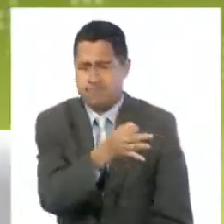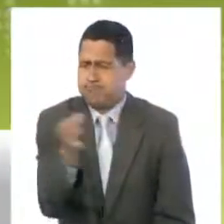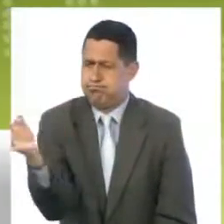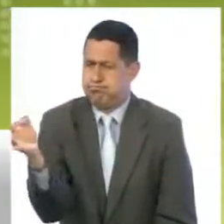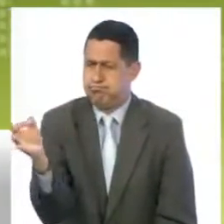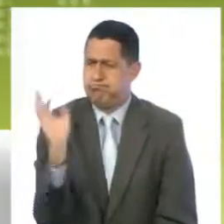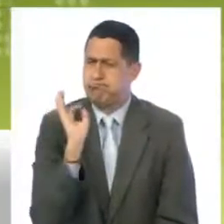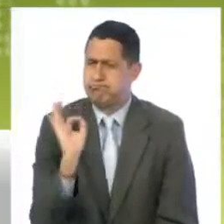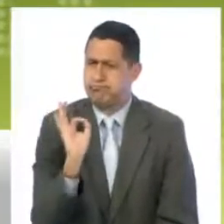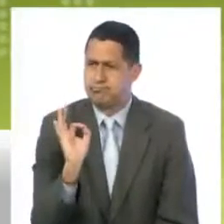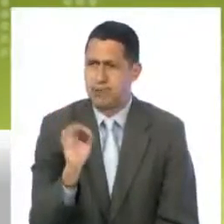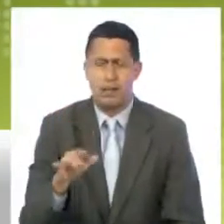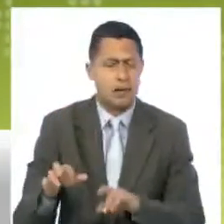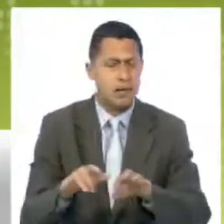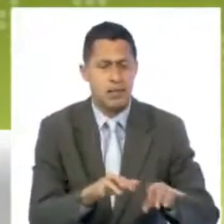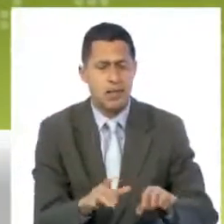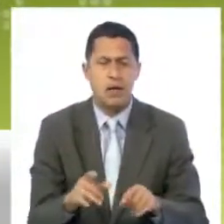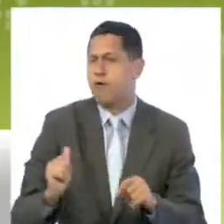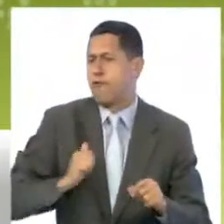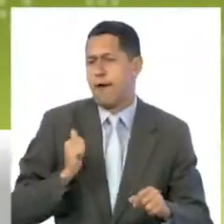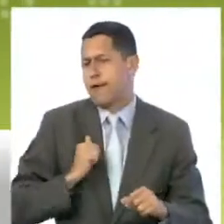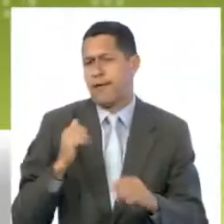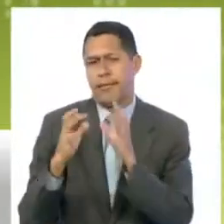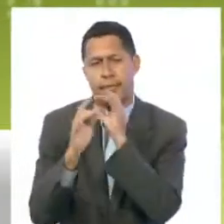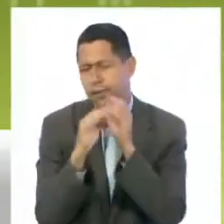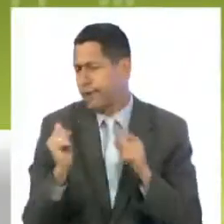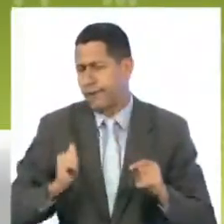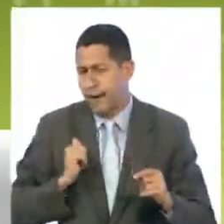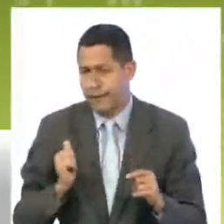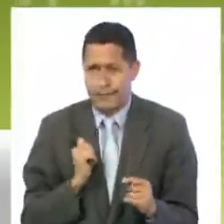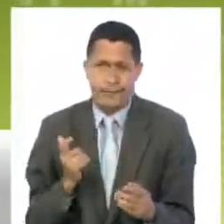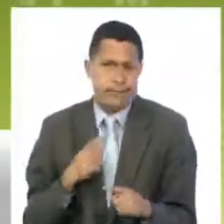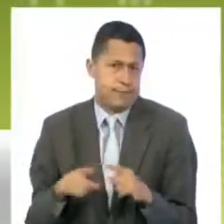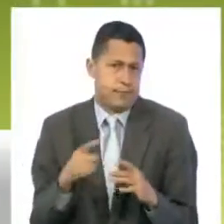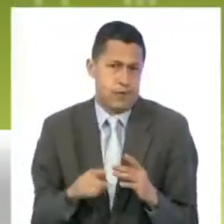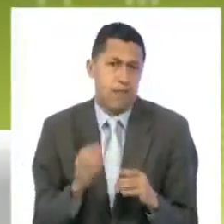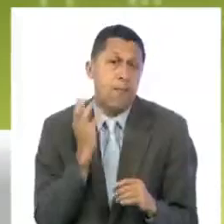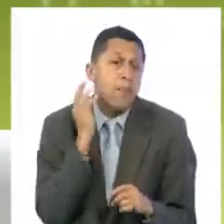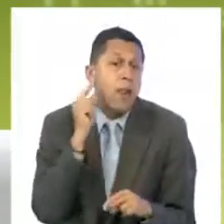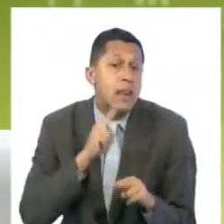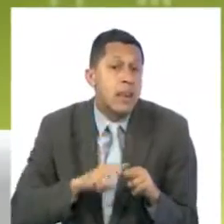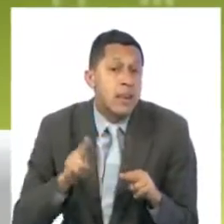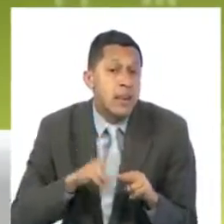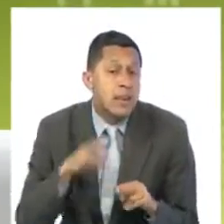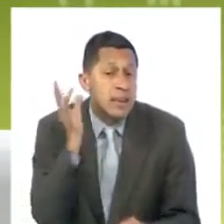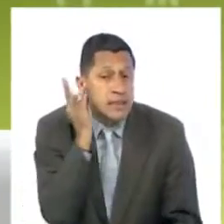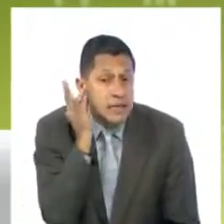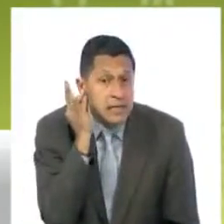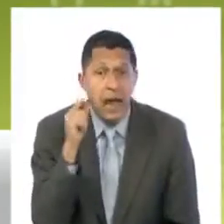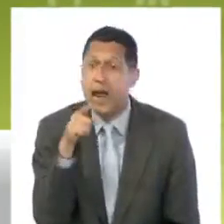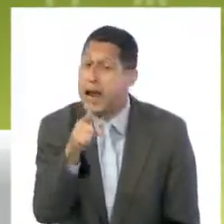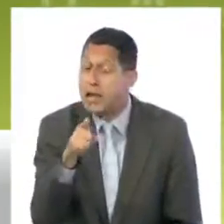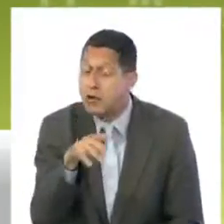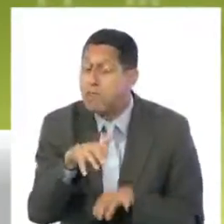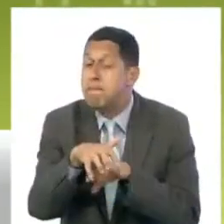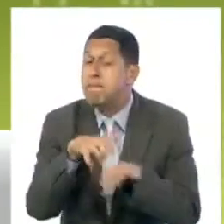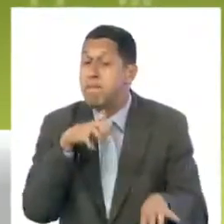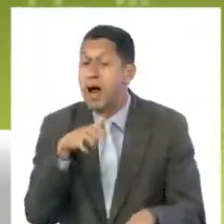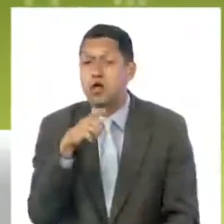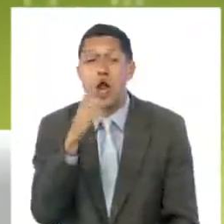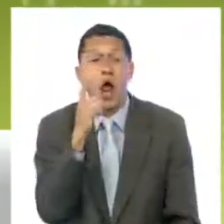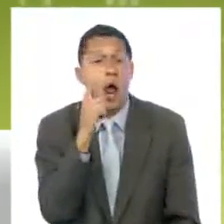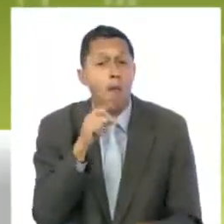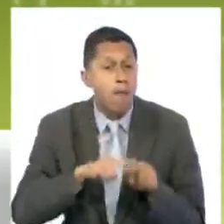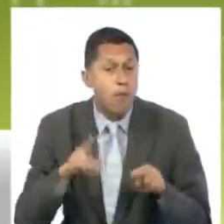para mejorar la atención del niño? Sí, existen muchos ejercicios que te pueden ayudar a atender al niño. Primero es tener un diagnóstico. Si tenemos un diagnóstico del que